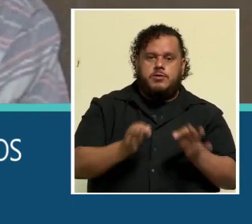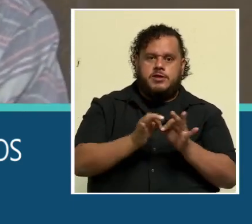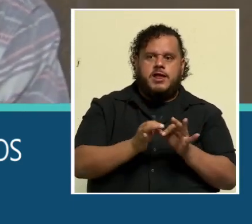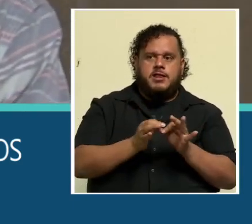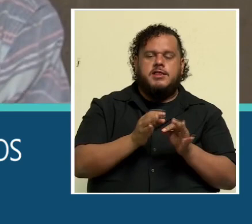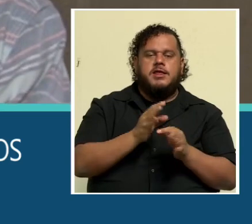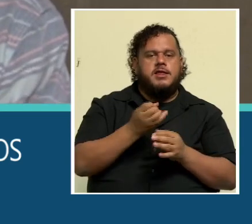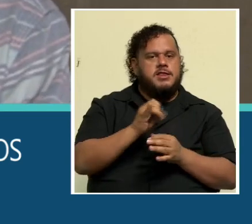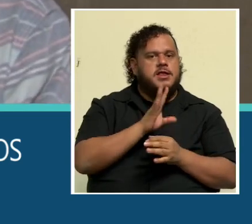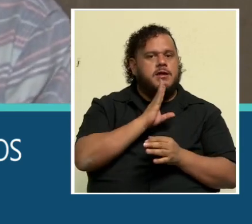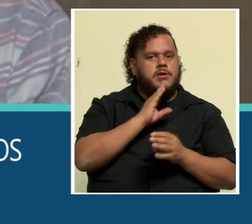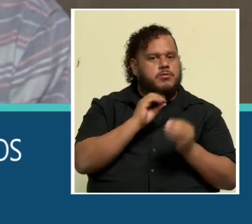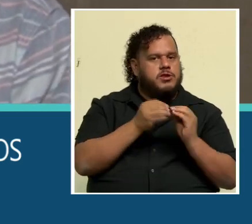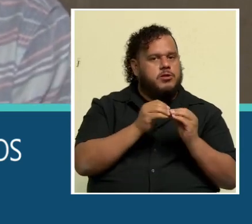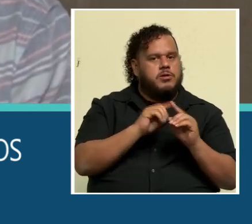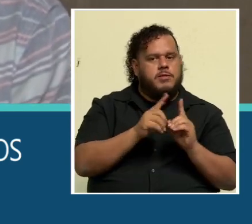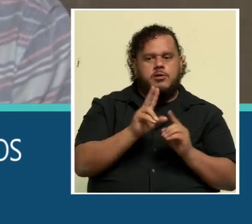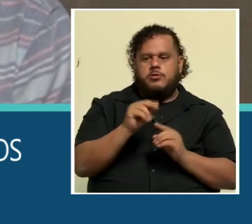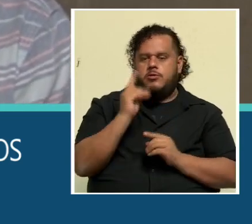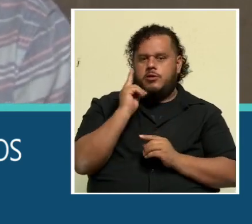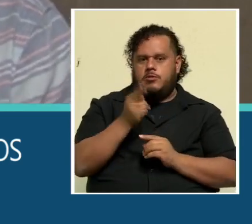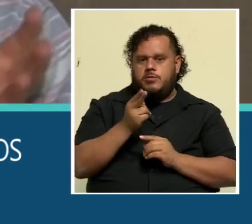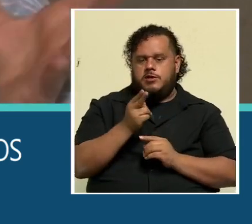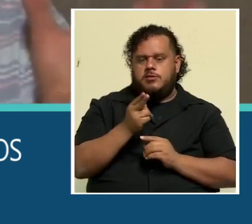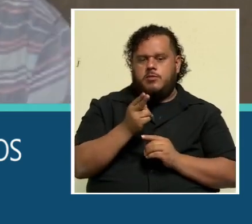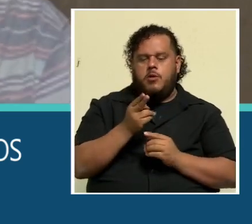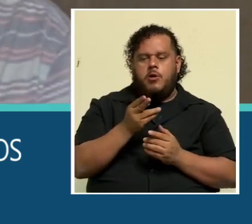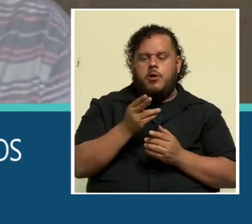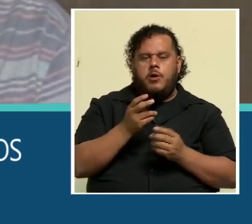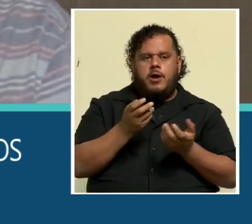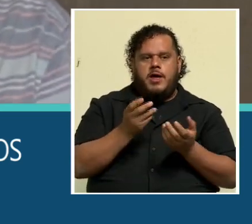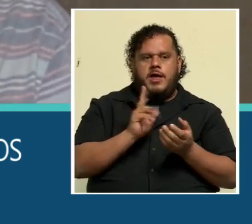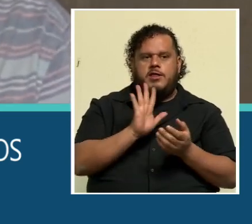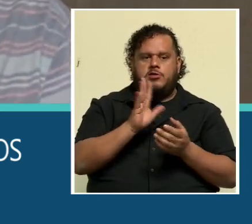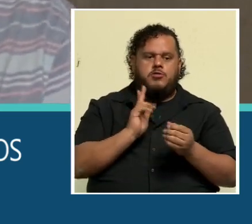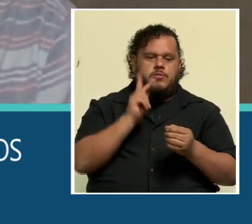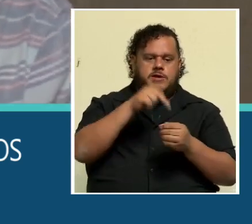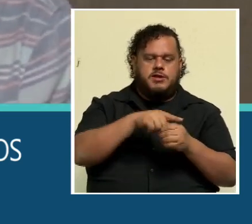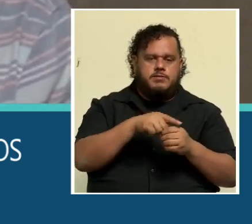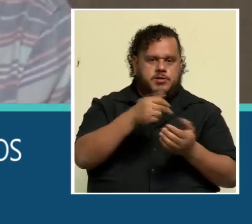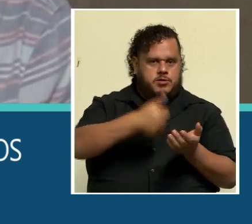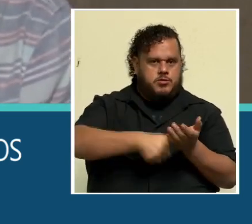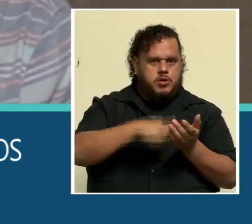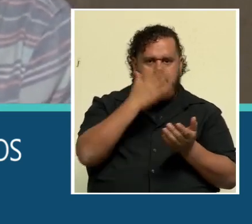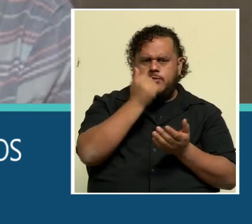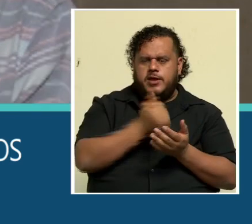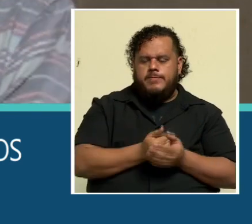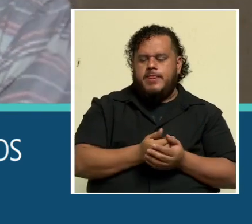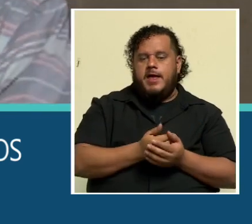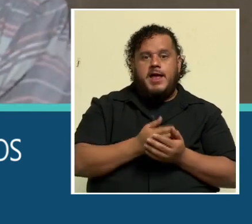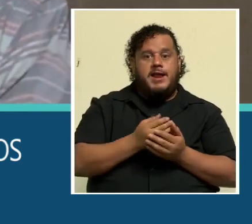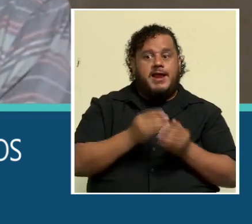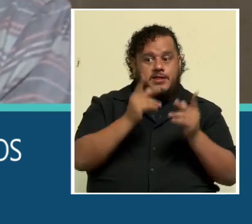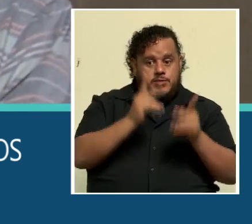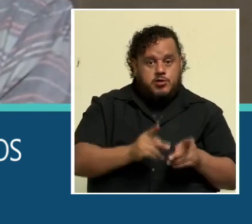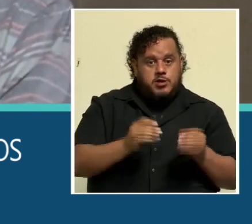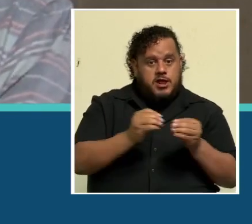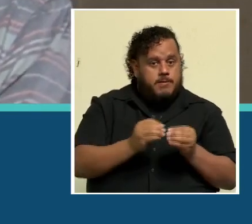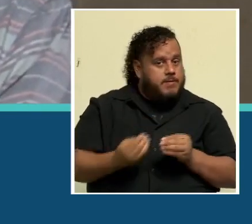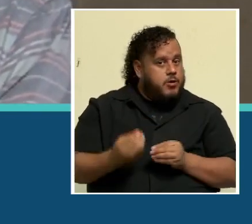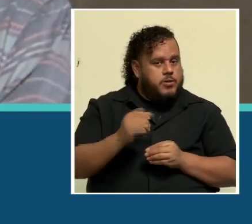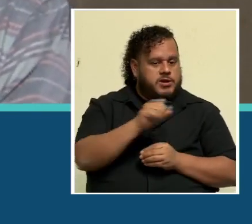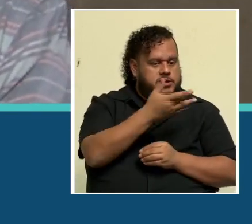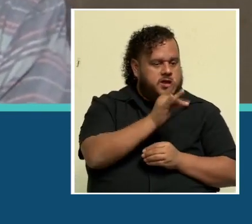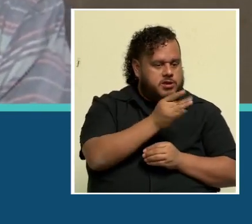números, pero no es lo mismo en términos de su participación electoral. ¿Por qué? Bueno, porque la gente más joven, los de